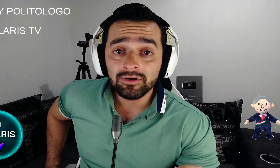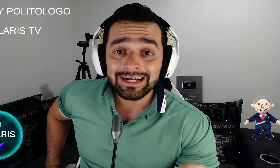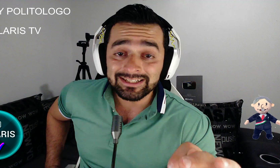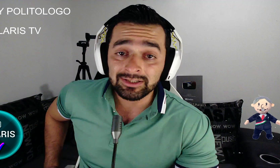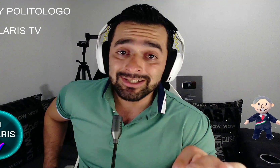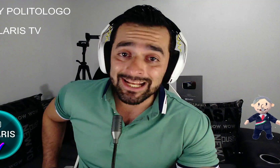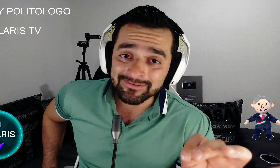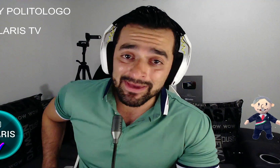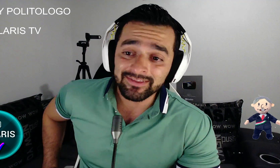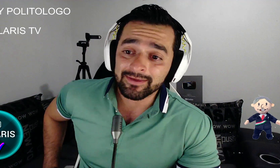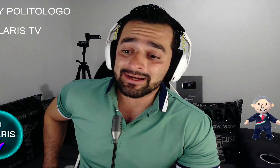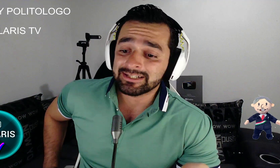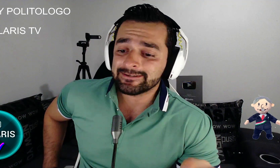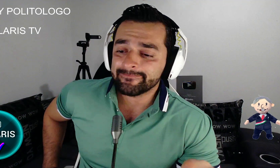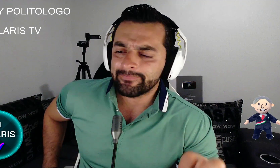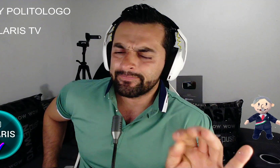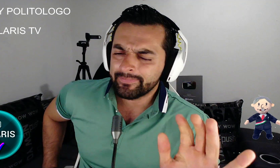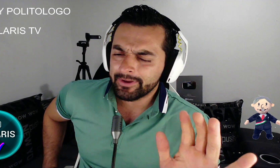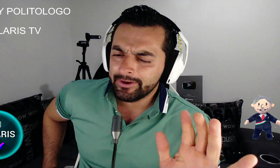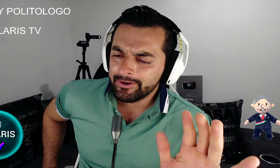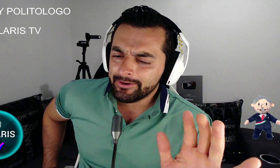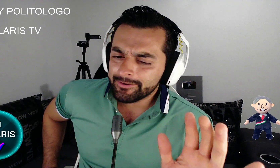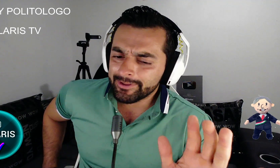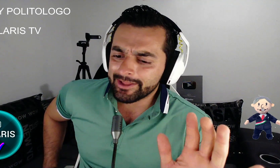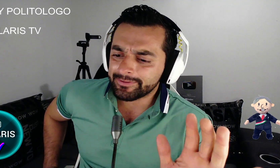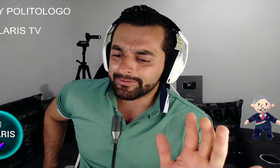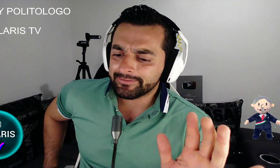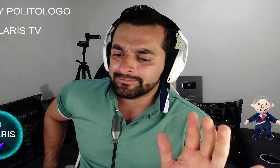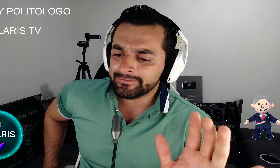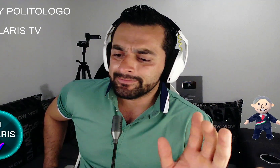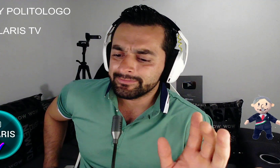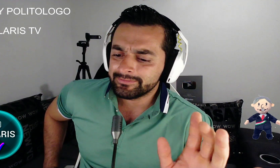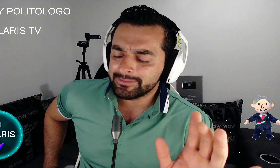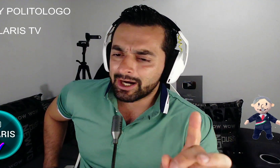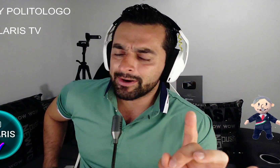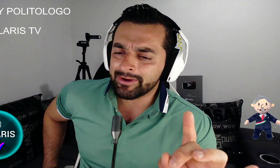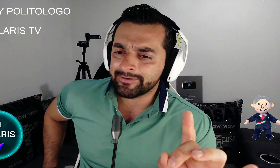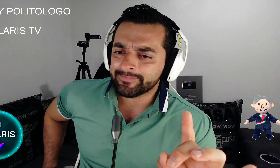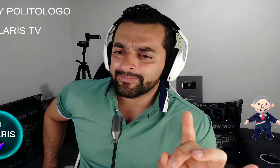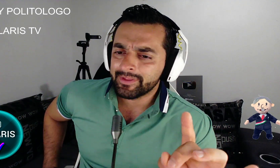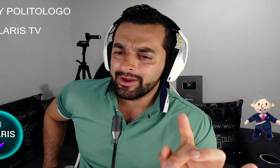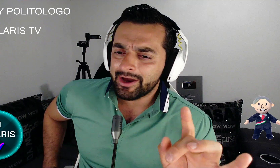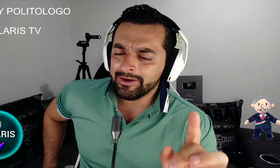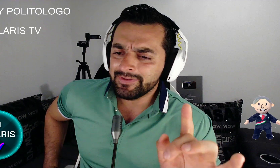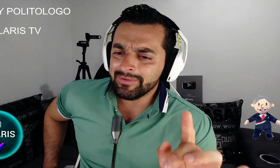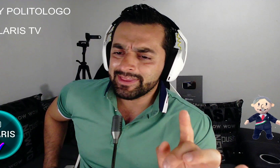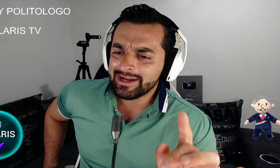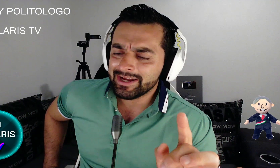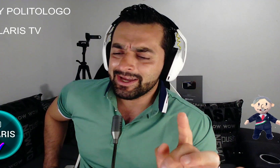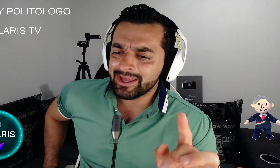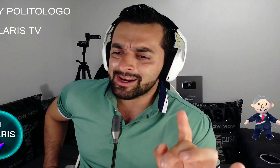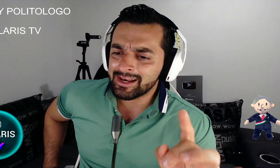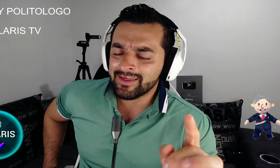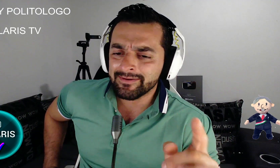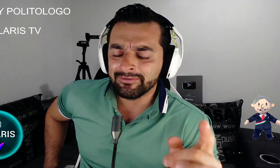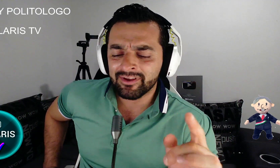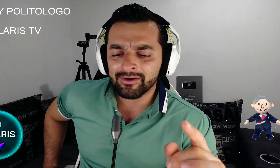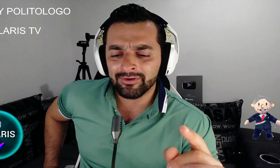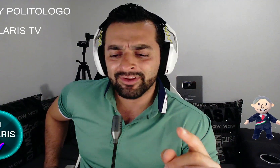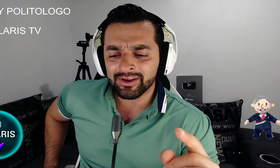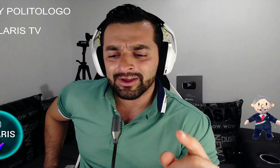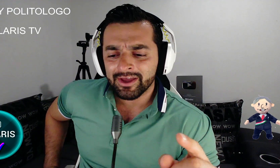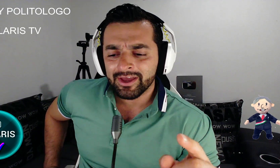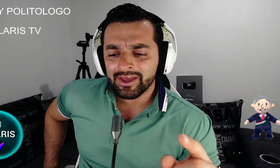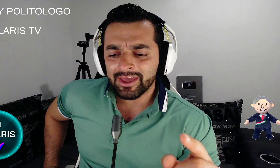luego haciéndose las víctimas o dato ahora bien hay un temita que en realidad debemos